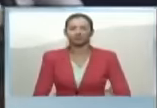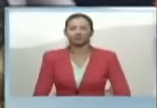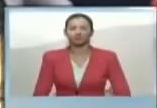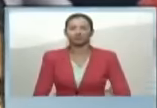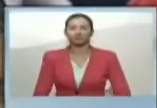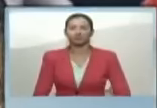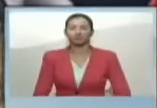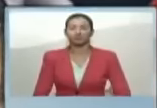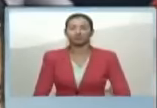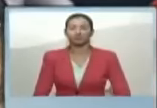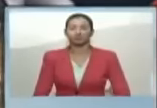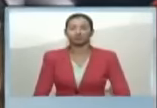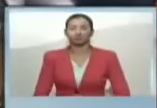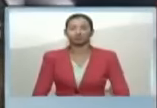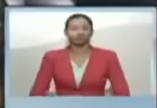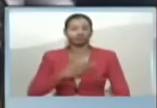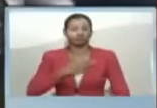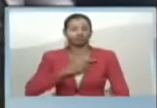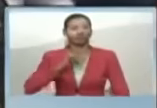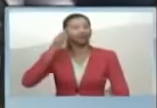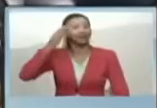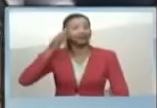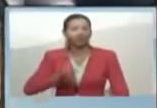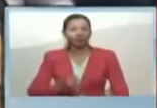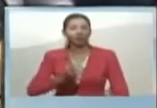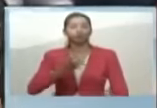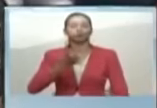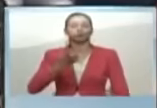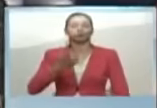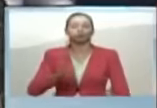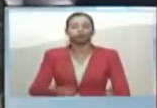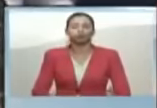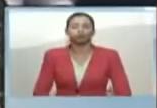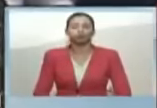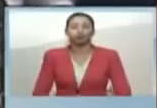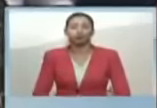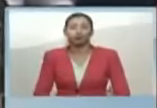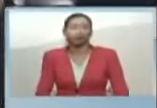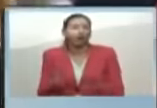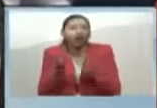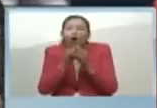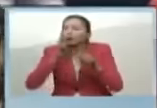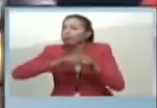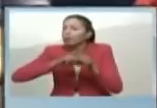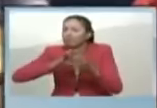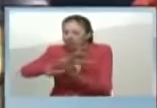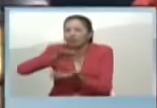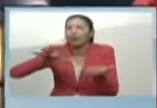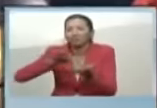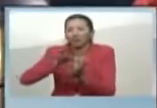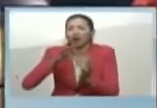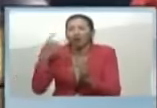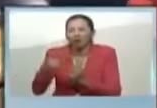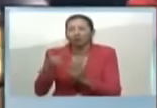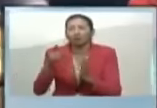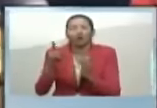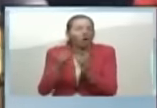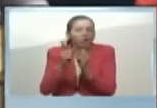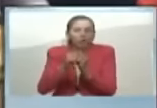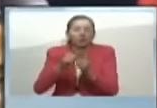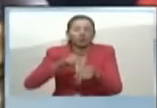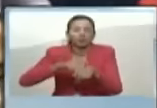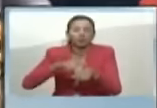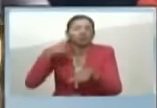Nosotros creemos que esta crisis coyuntural y temporal, entre sus grandes componentes, tiene